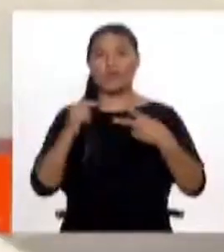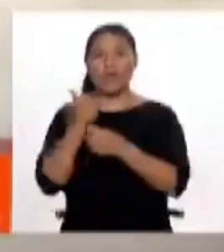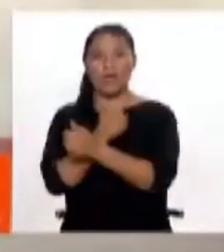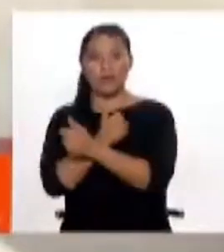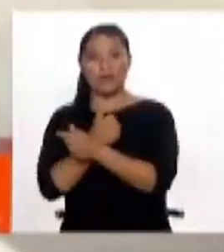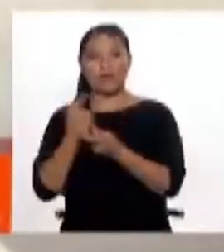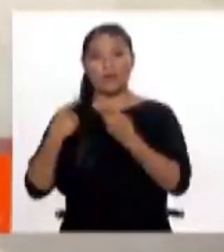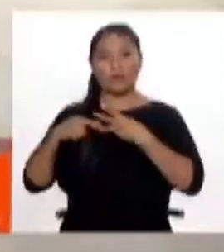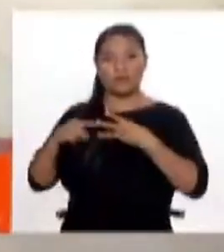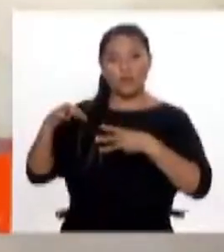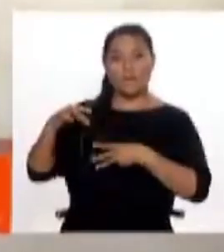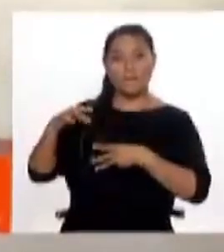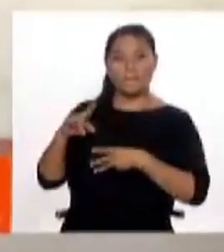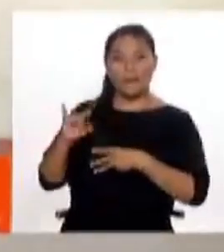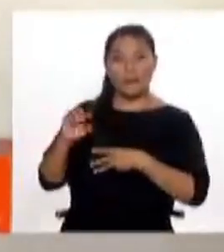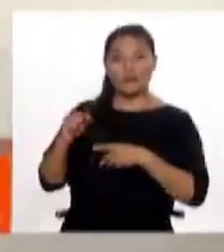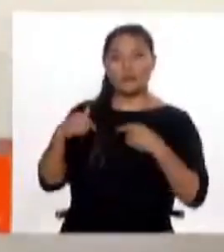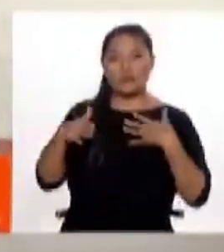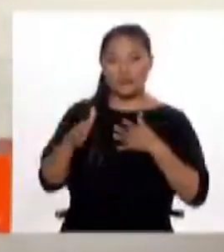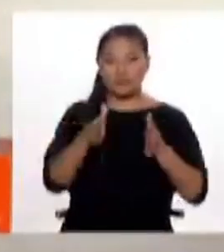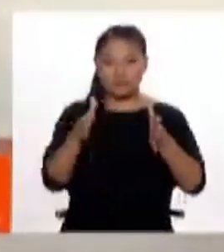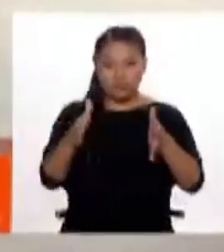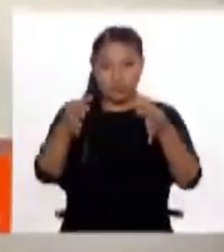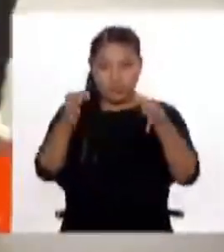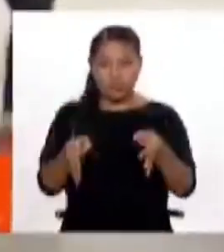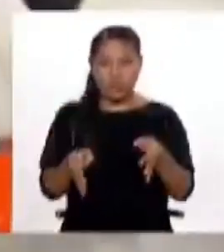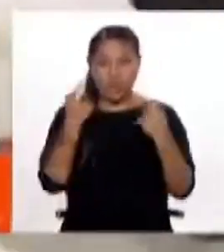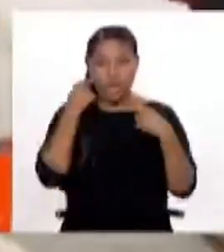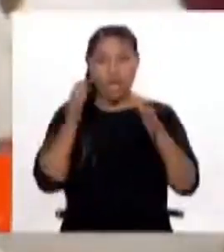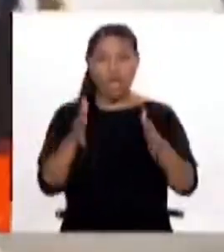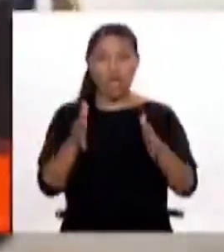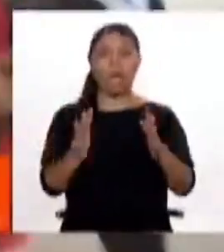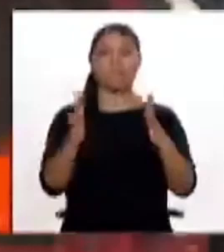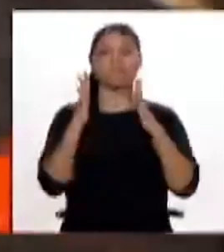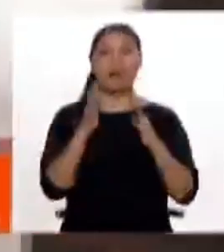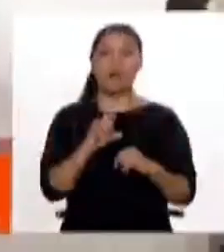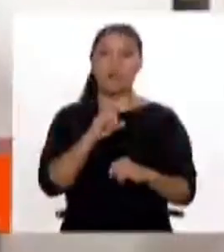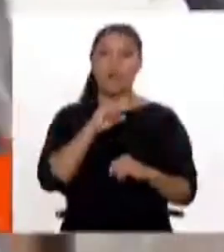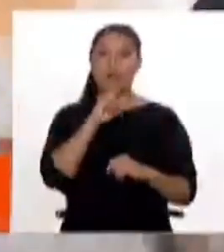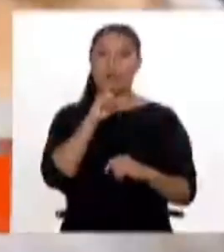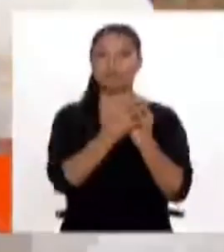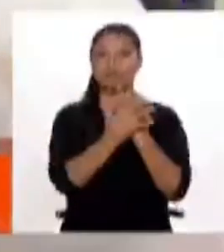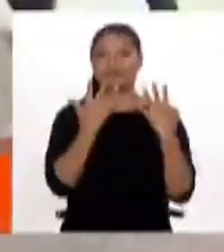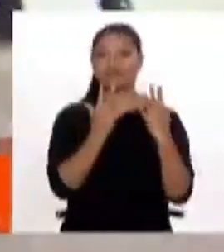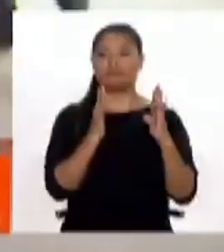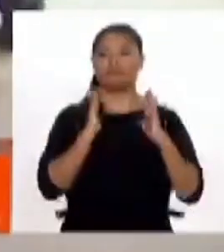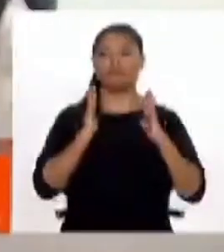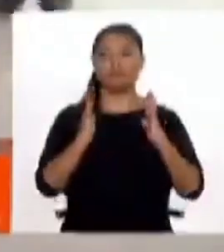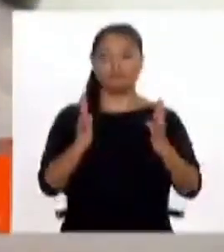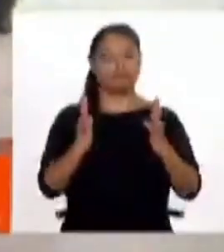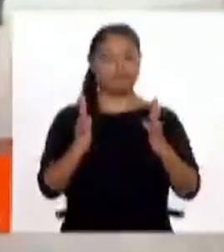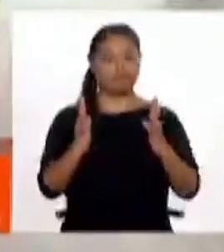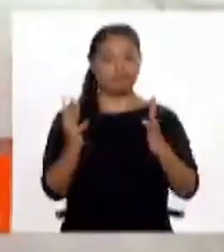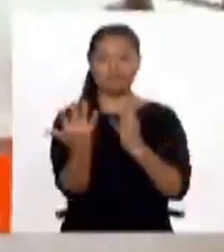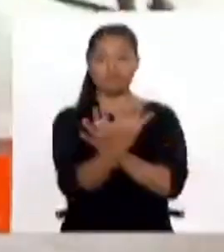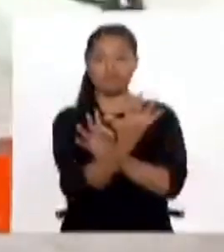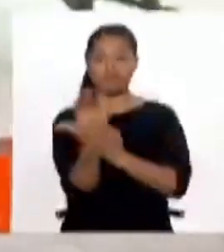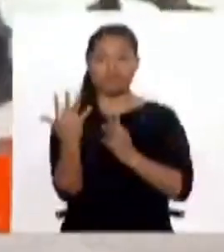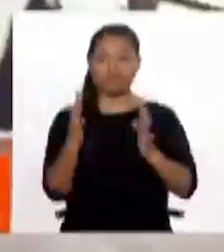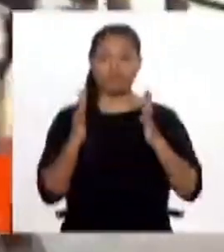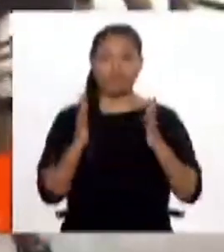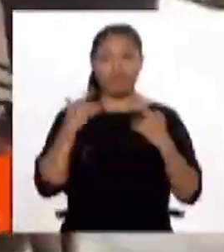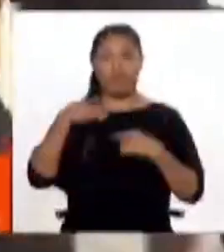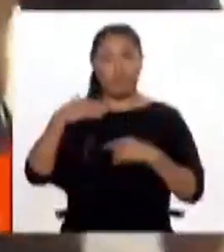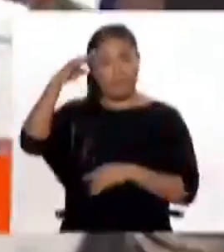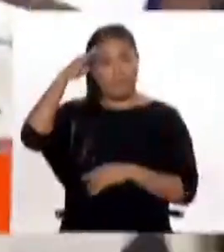Andahuaylas, Paruro y también en Nicolás de Piérola, se han colocado rejas donde permanece también personal de la Policía Nacional, quienes